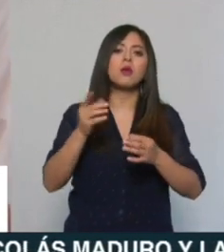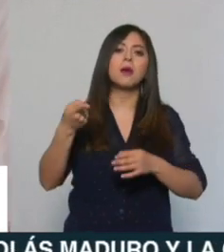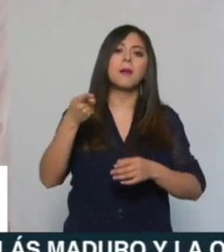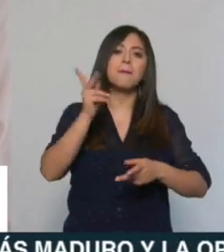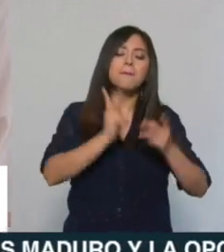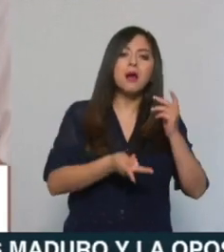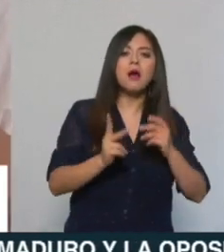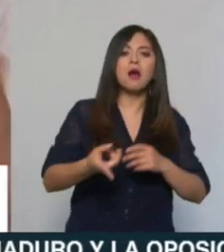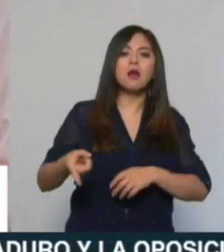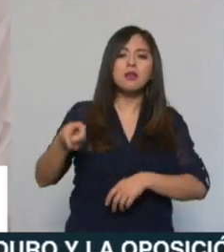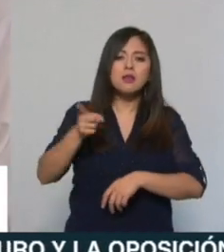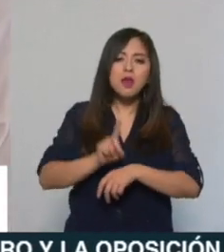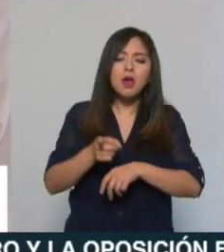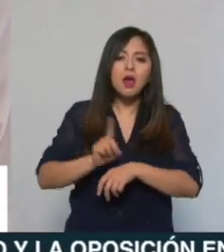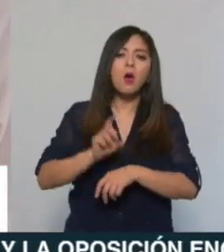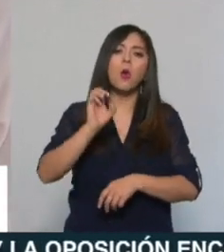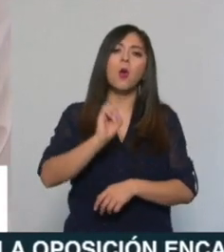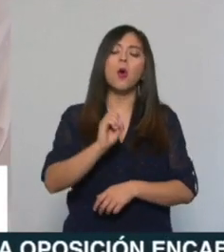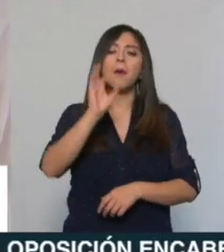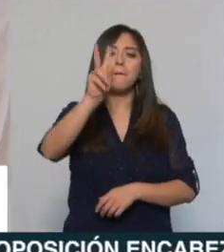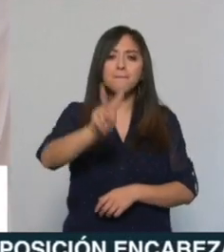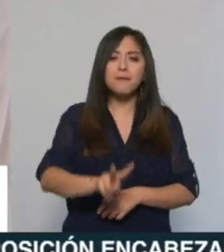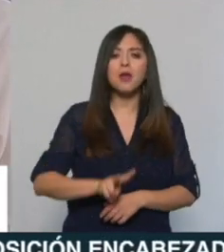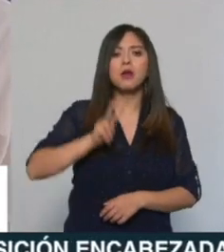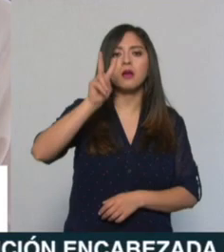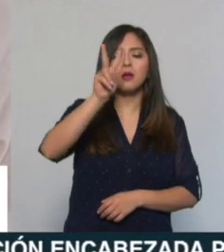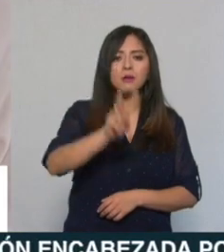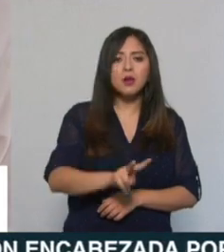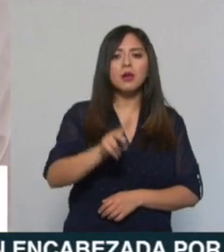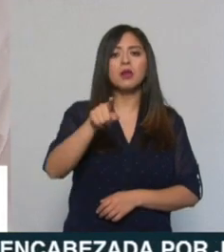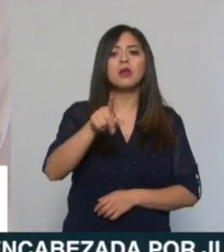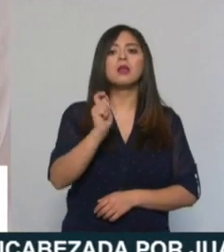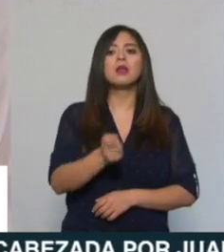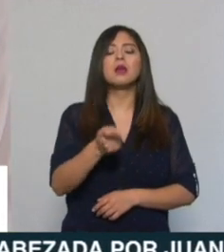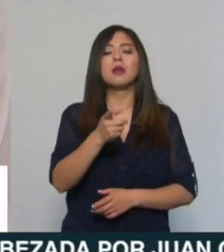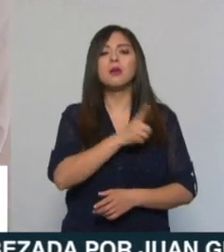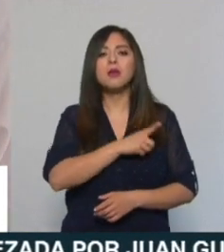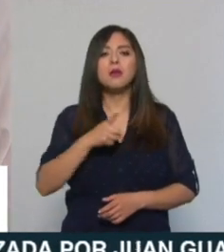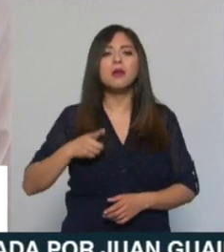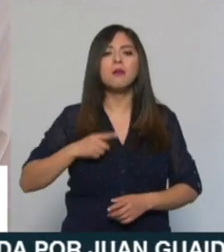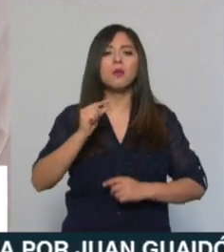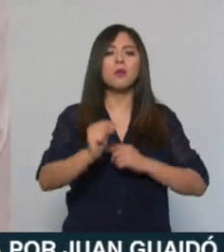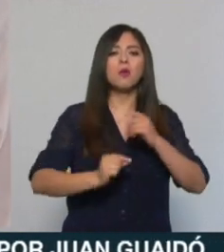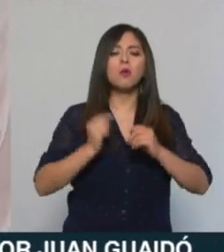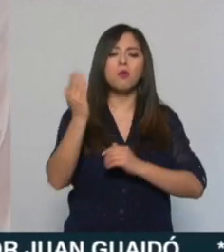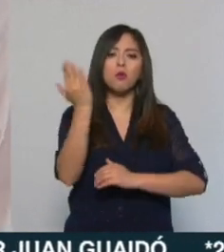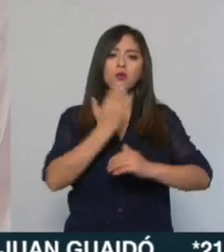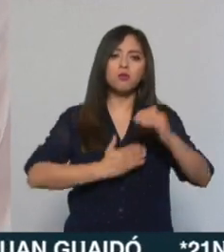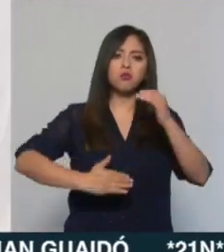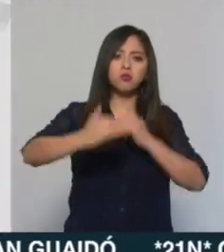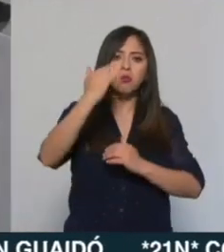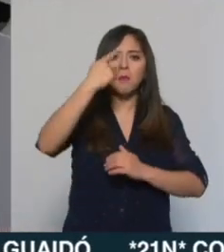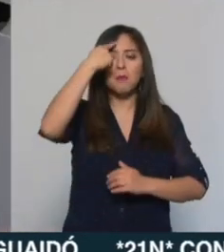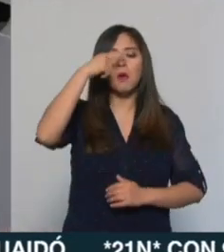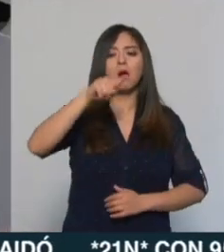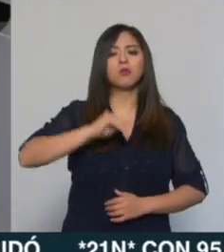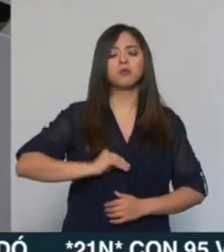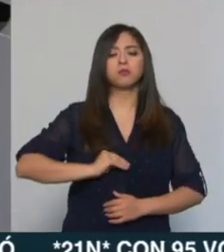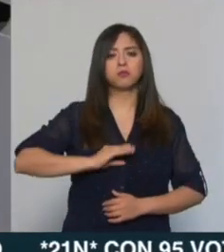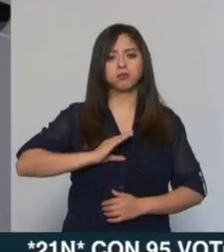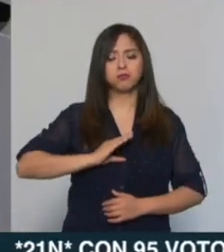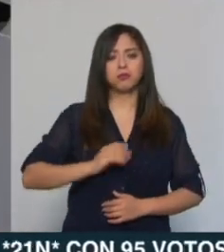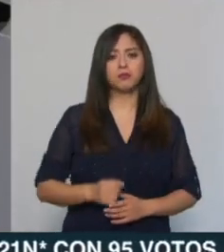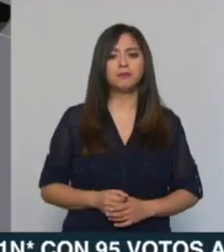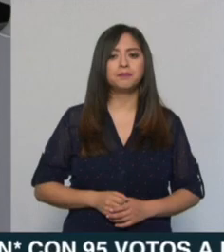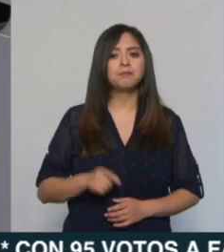cada viernes de cómo trabajar, cómo ir superándose, y eso les ayuda a ellos mucho su autoestima. Personas